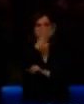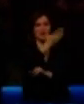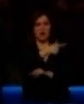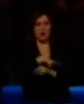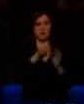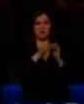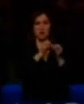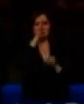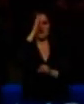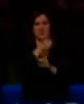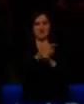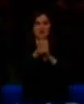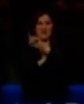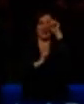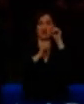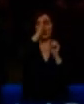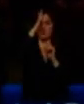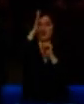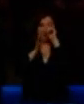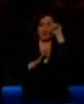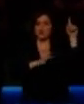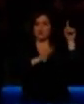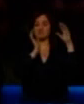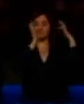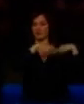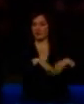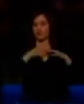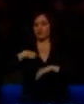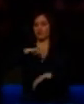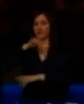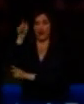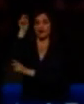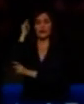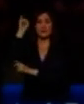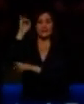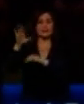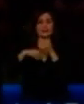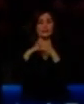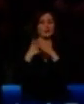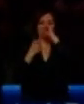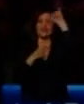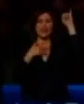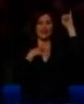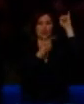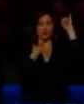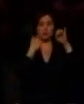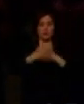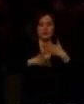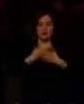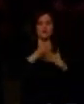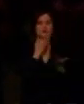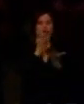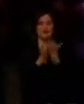con este proceso que ha reivindicado los grandes intereses del pueblo ecuatoriano. Son puntos básicos como para poder avanzar. Muchísimas gracias